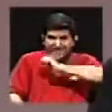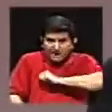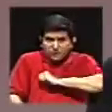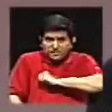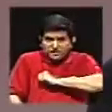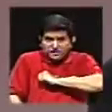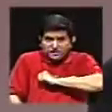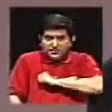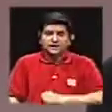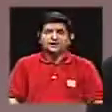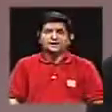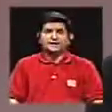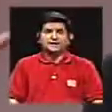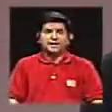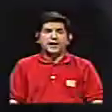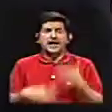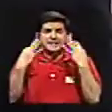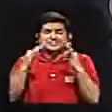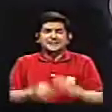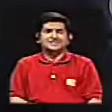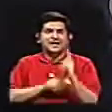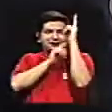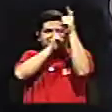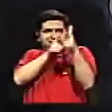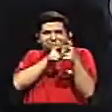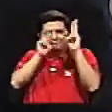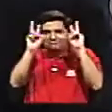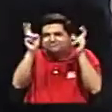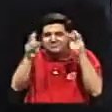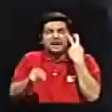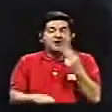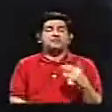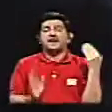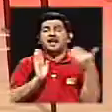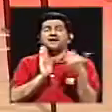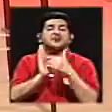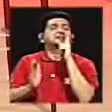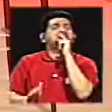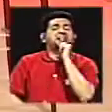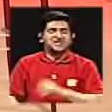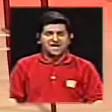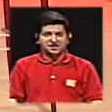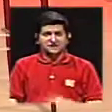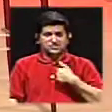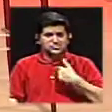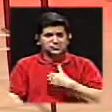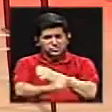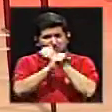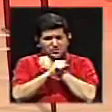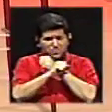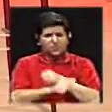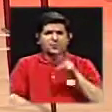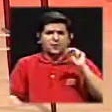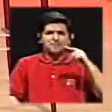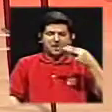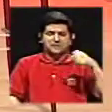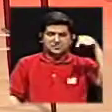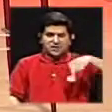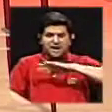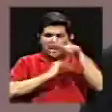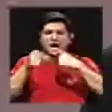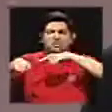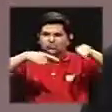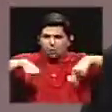Es disparar con escopeta a ver qué se pega. Yo le garantizo, Mauricio, y como aquí todo queda